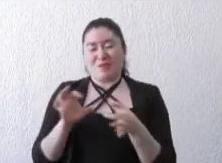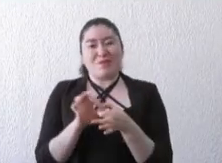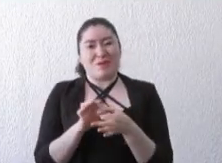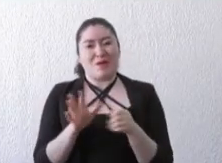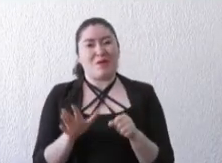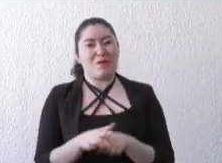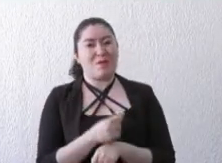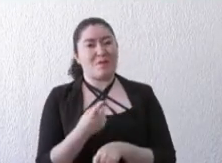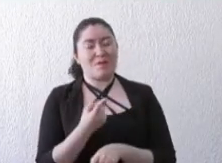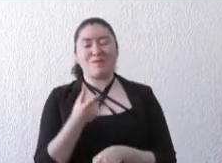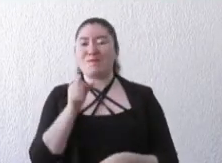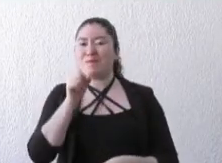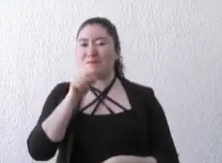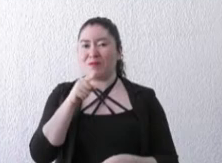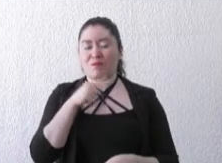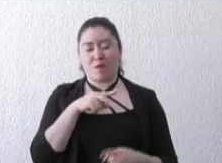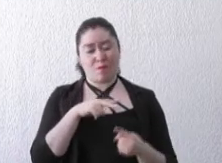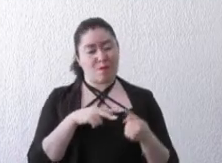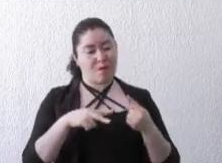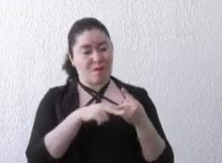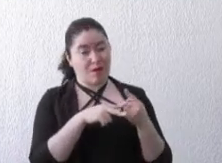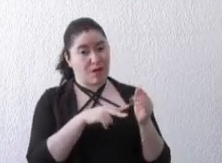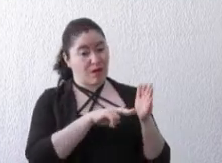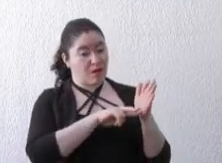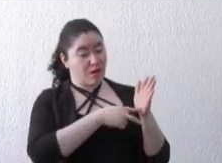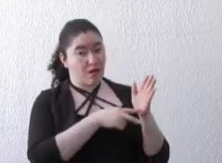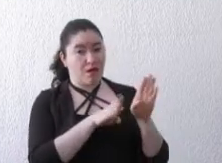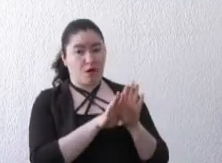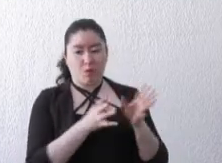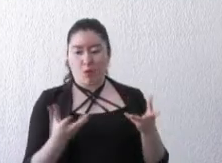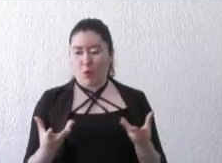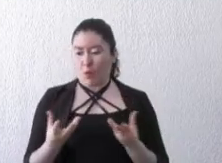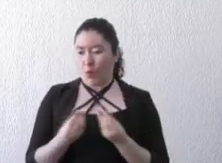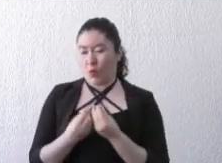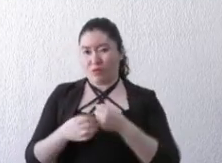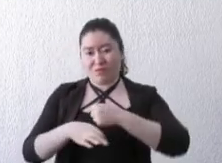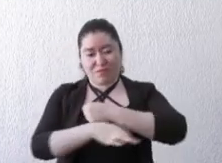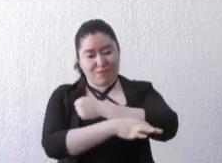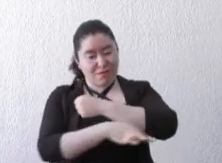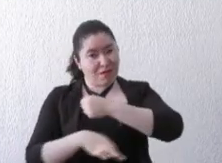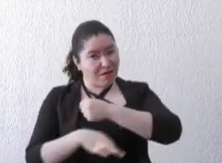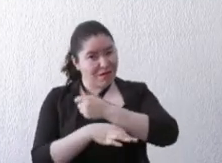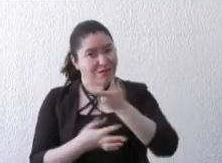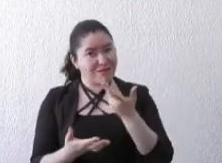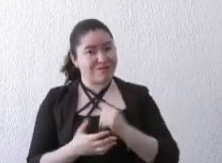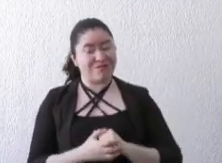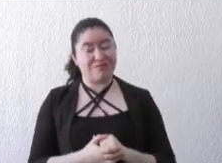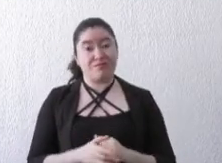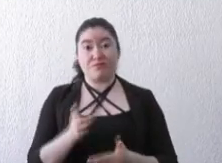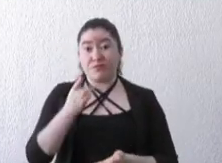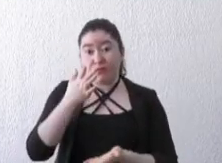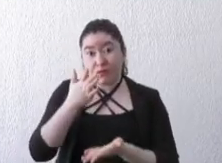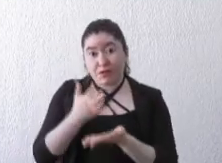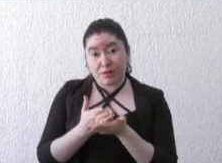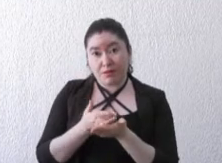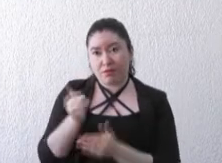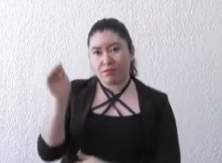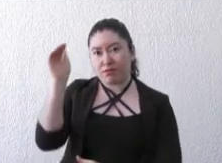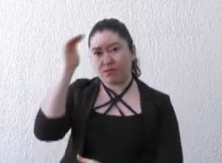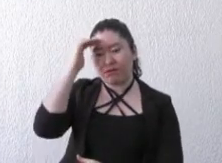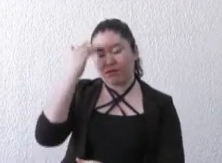tiene esta convicción de la ingeniería combinada con la arquitectura, no solamente su conocimiento de